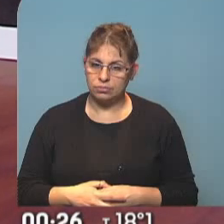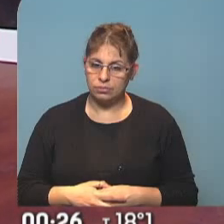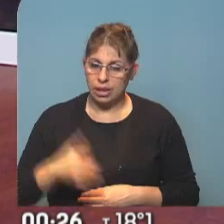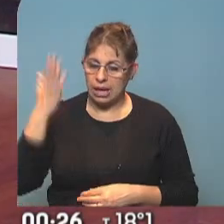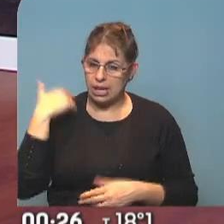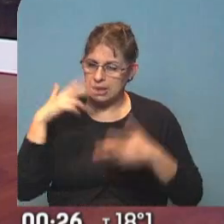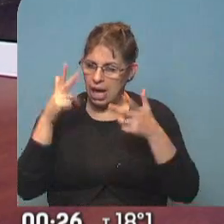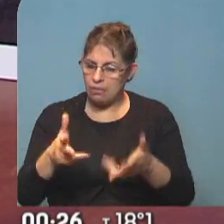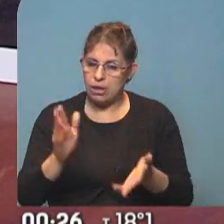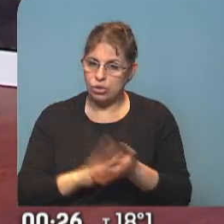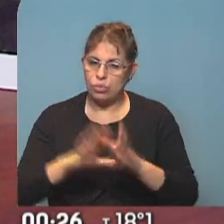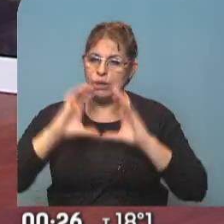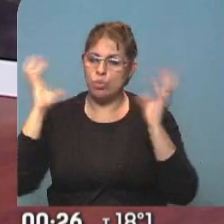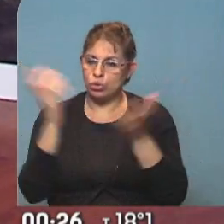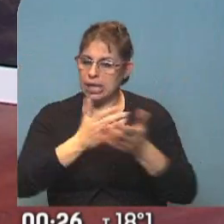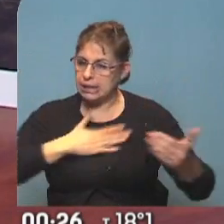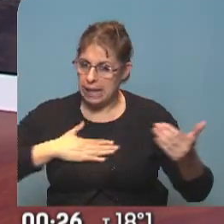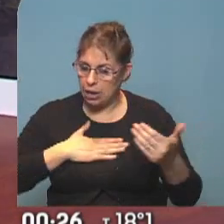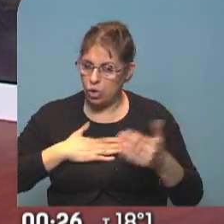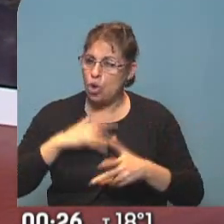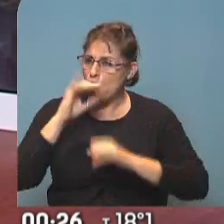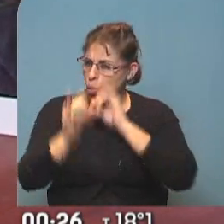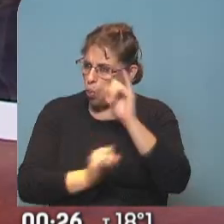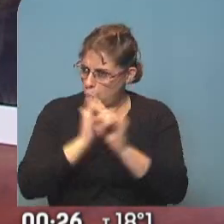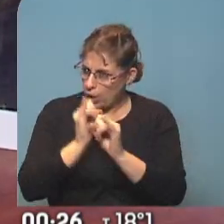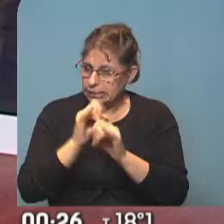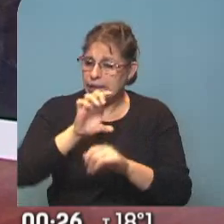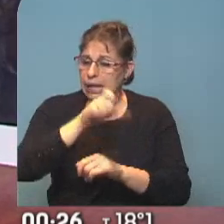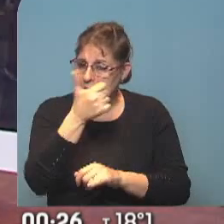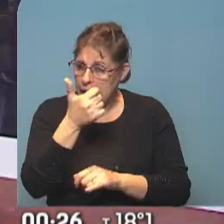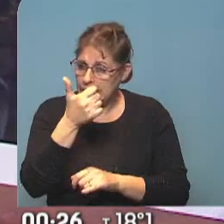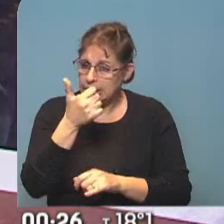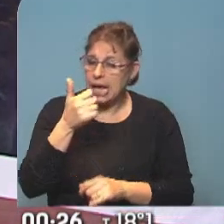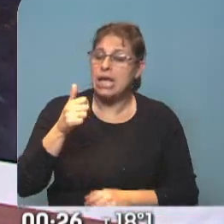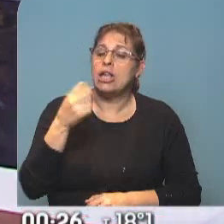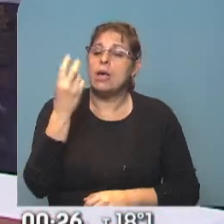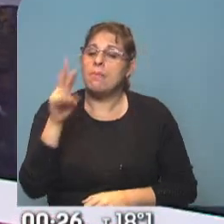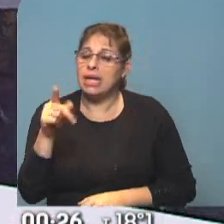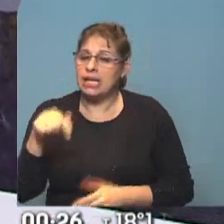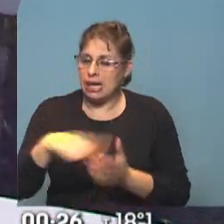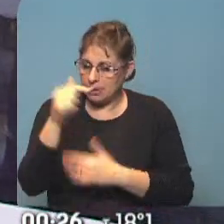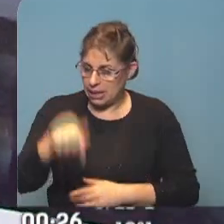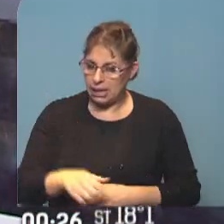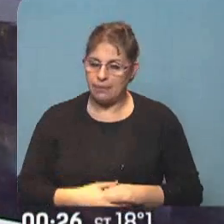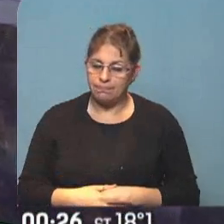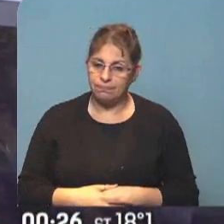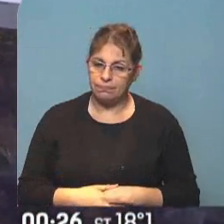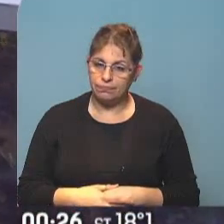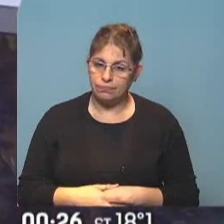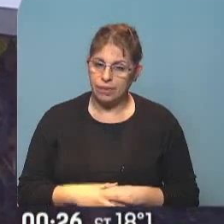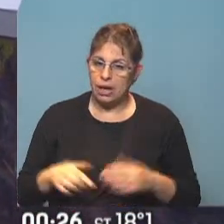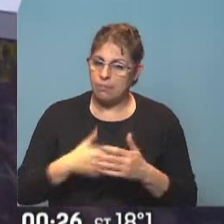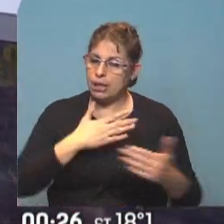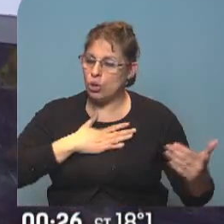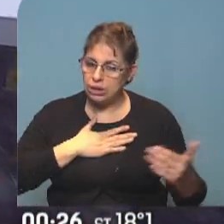Bueno, ayer les hablábamos del Mundial de Tango y les decíamos que habían ganado unos capitalinos, de Cava, por supuesto, pero del